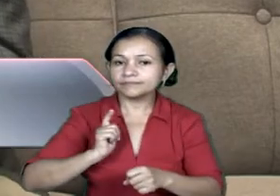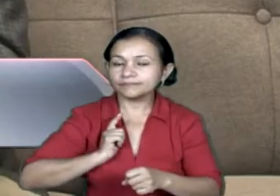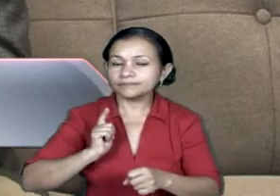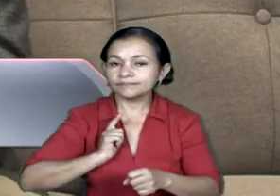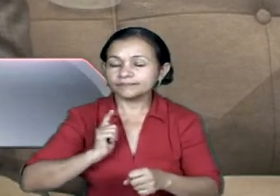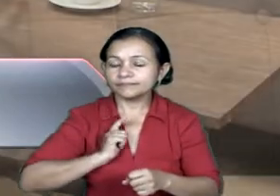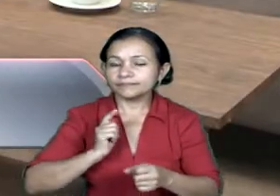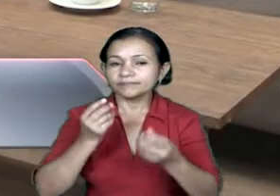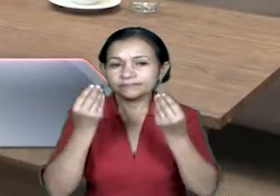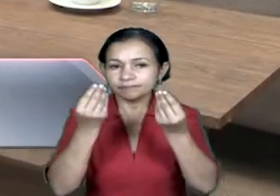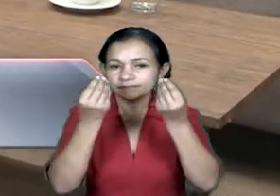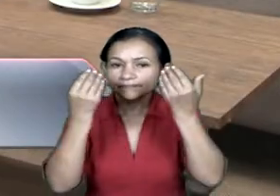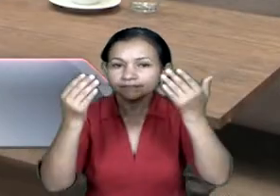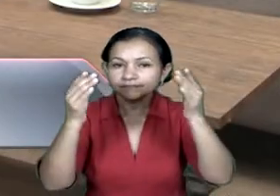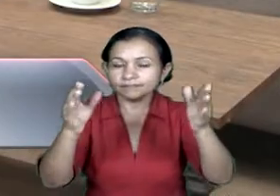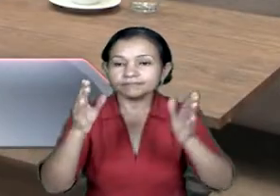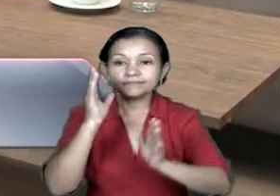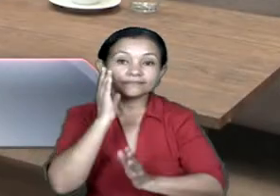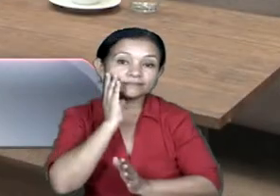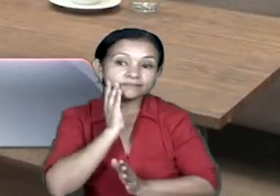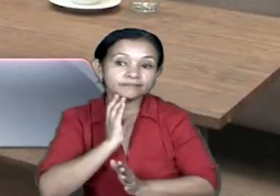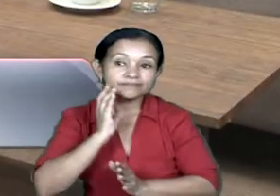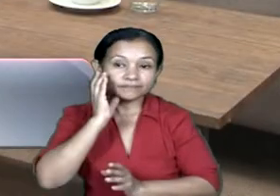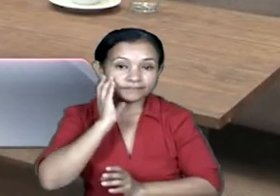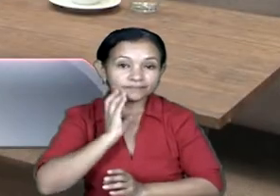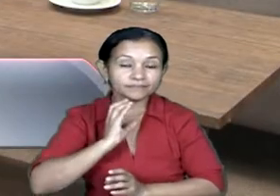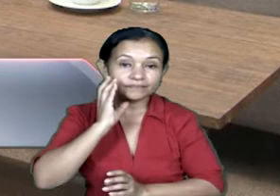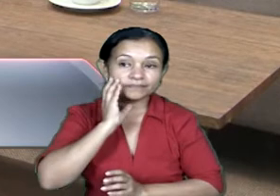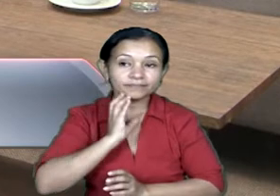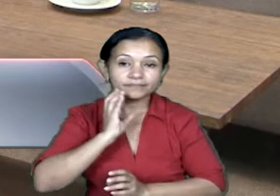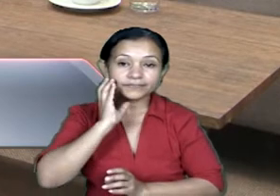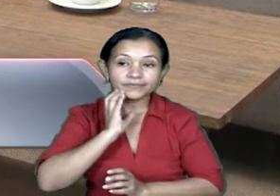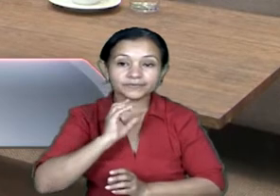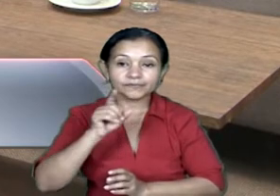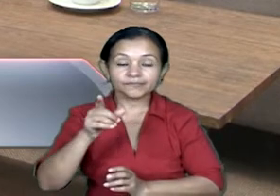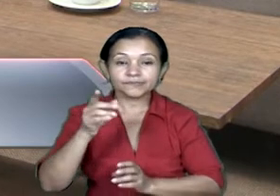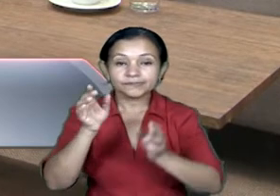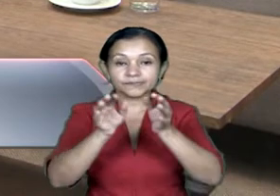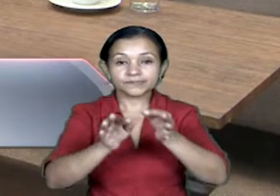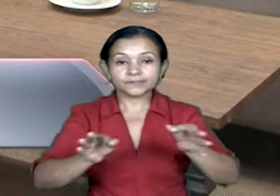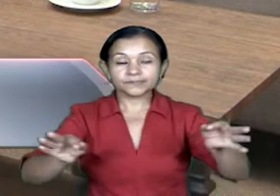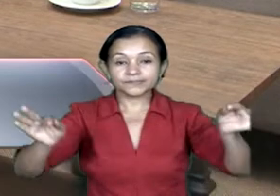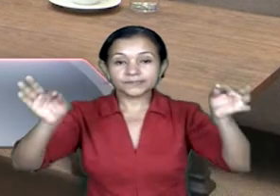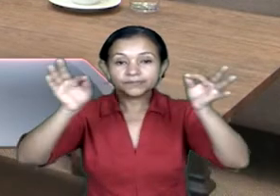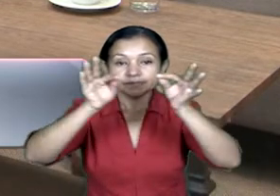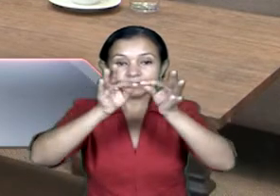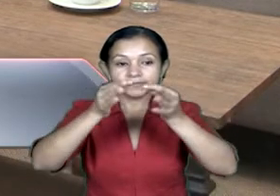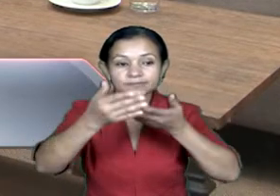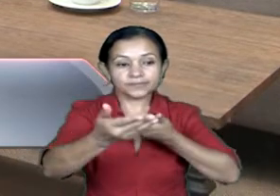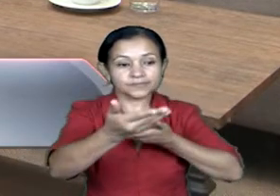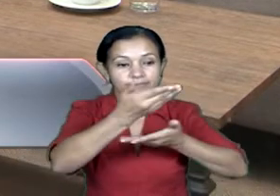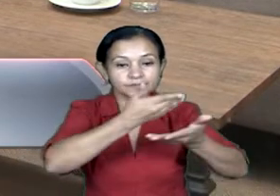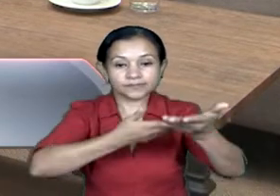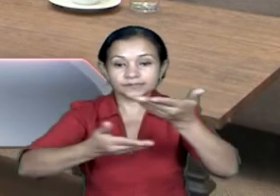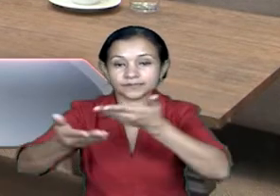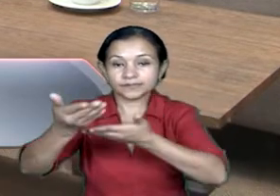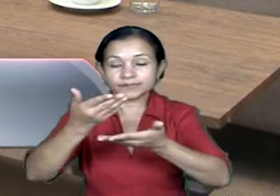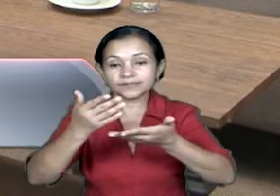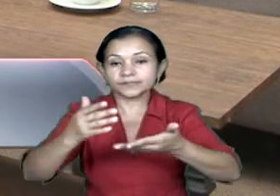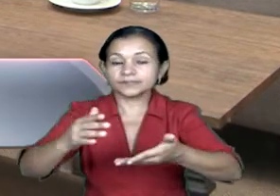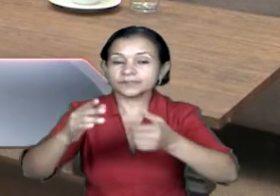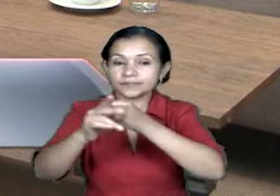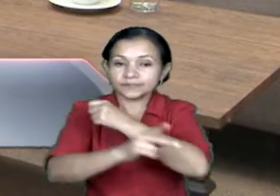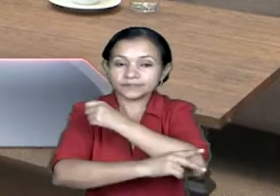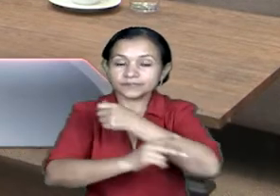muy importante. Esa experiencia nos parece muy importante, compartir con los países amigos